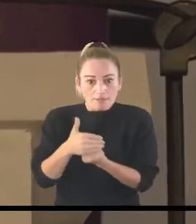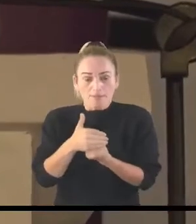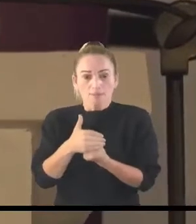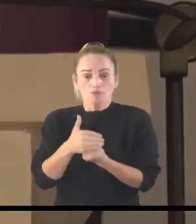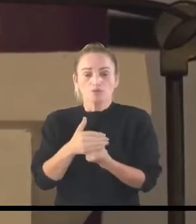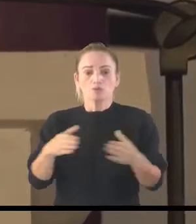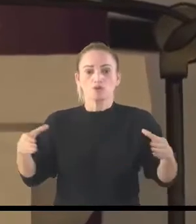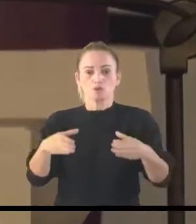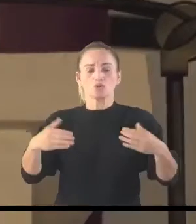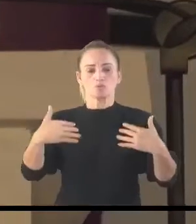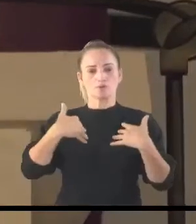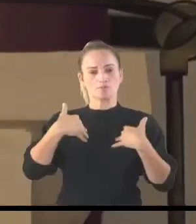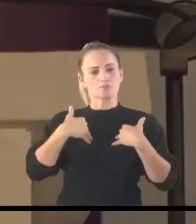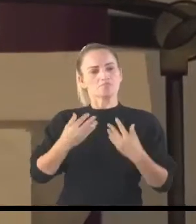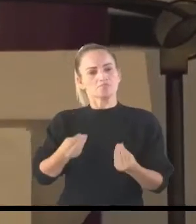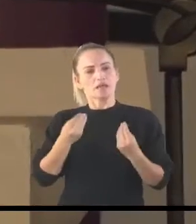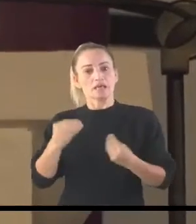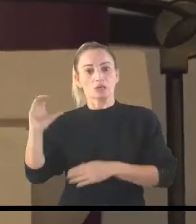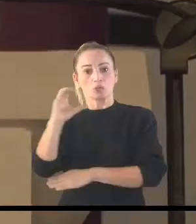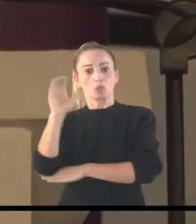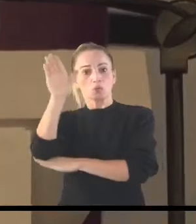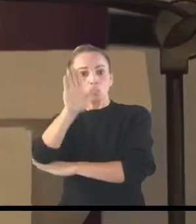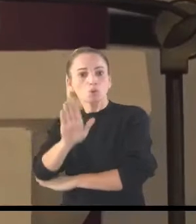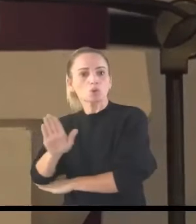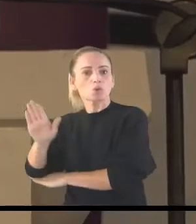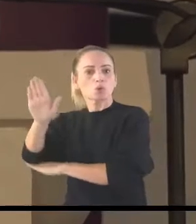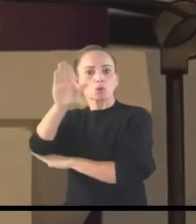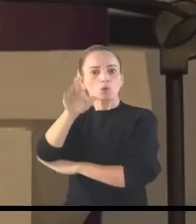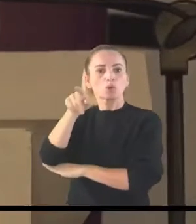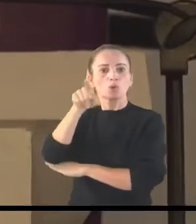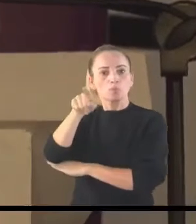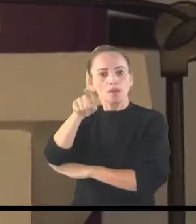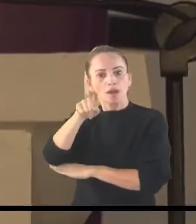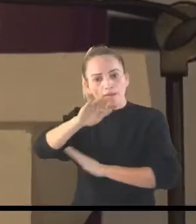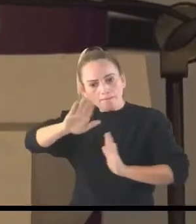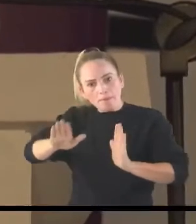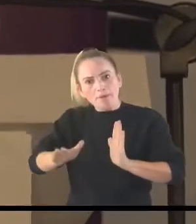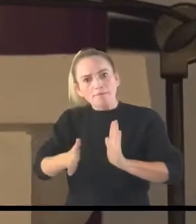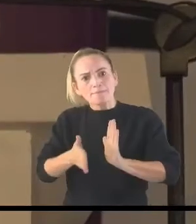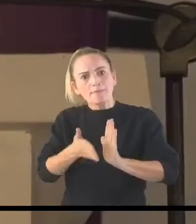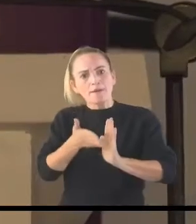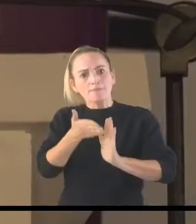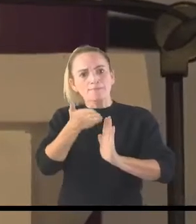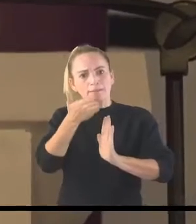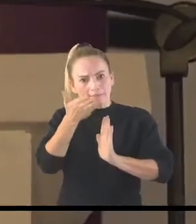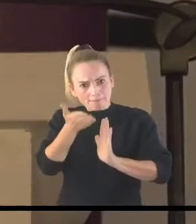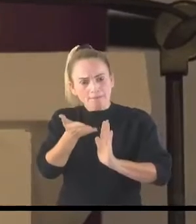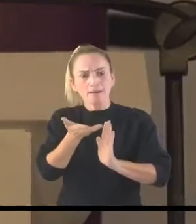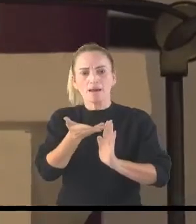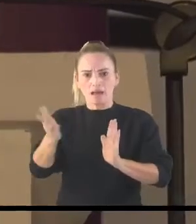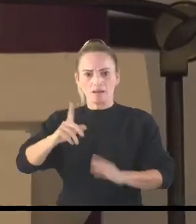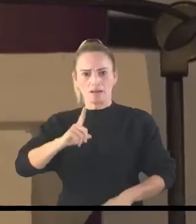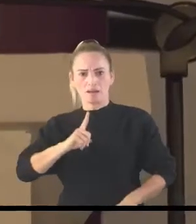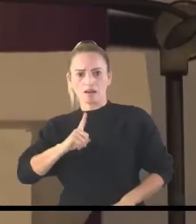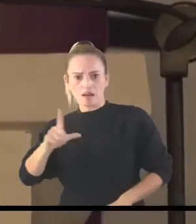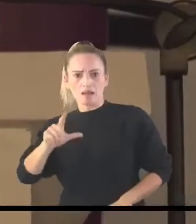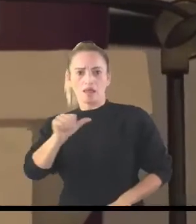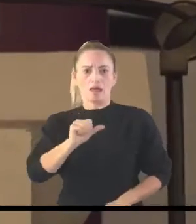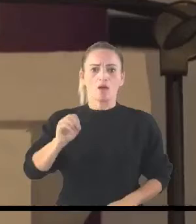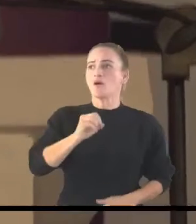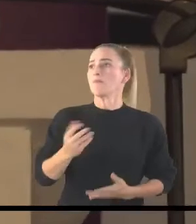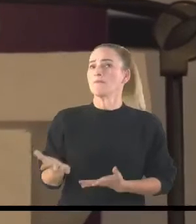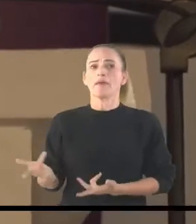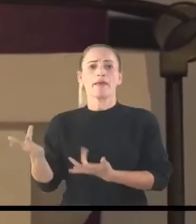las víctimas para que el país pueda avanzar también en la recuperación de esos bienes y que no tengan que